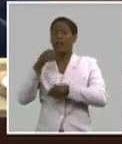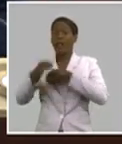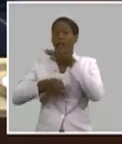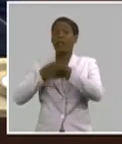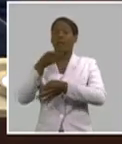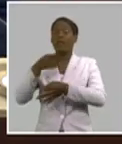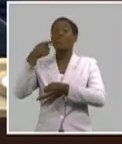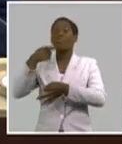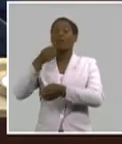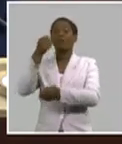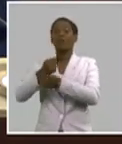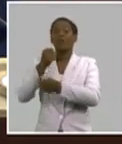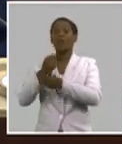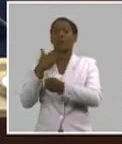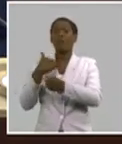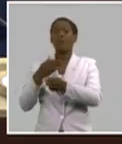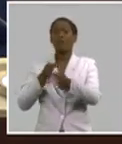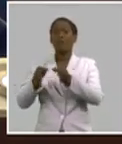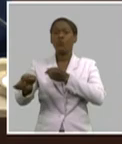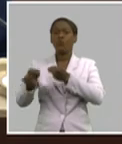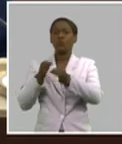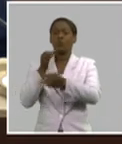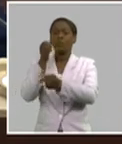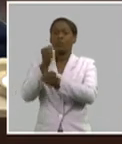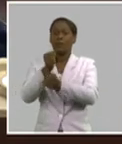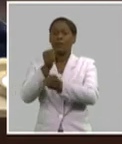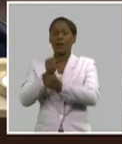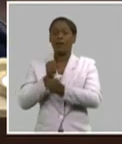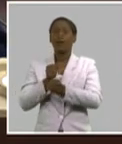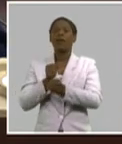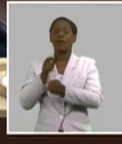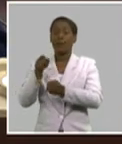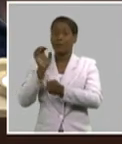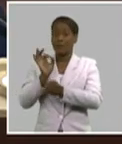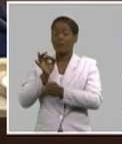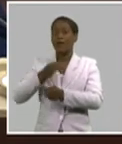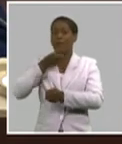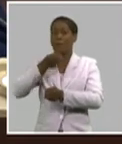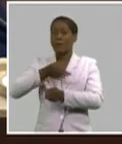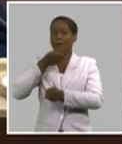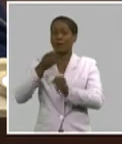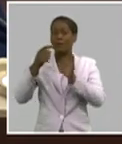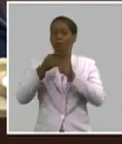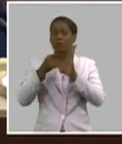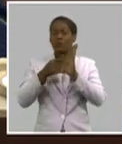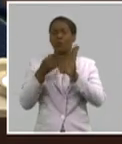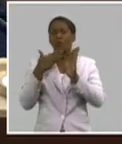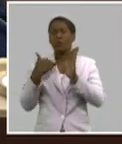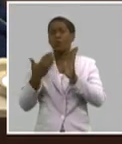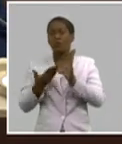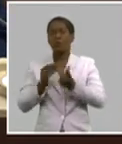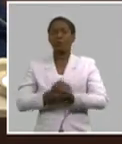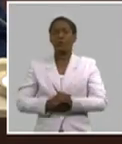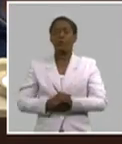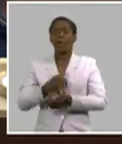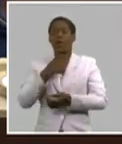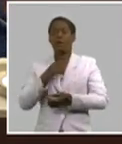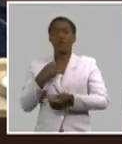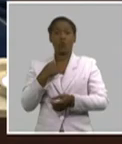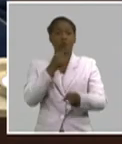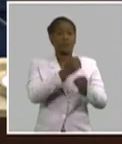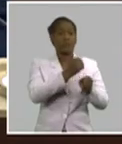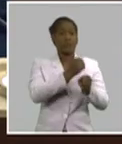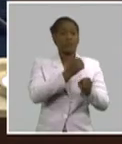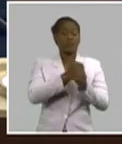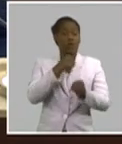respondan a objetivos que tienen que ver con lo que yo quiero lograr en la política de cuadros. ¿Cómo voy a atender la reserva? ¿Cuándo voy a tener actividades de